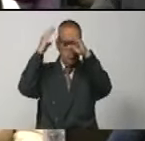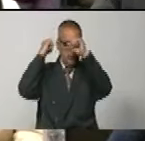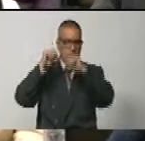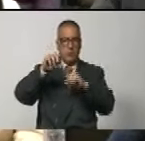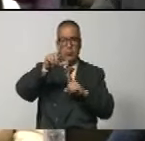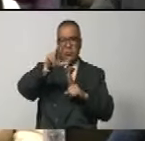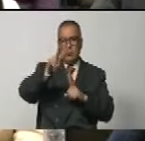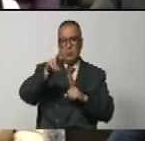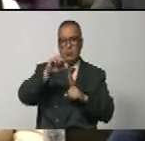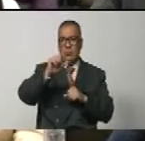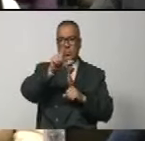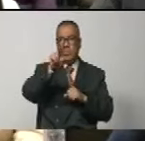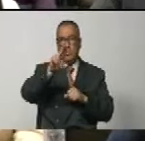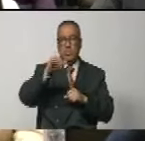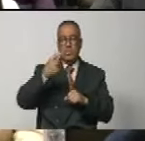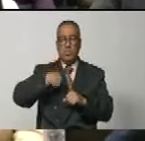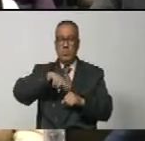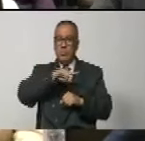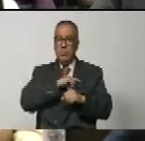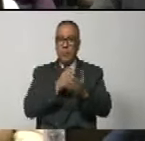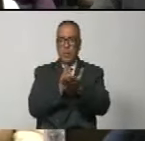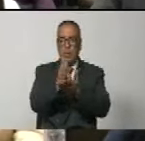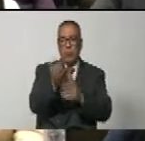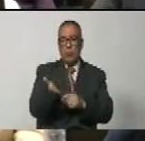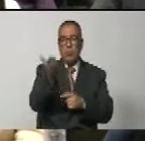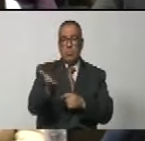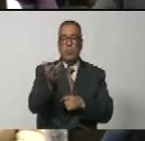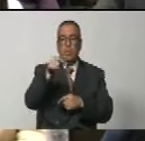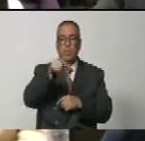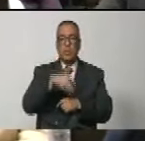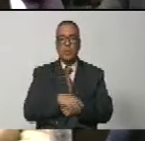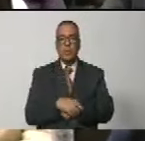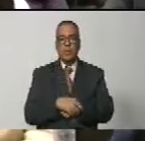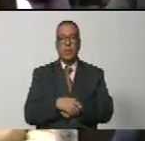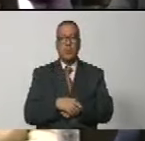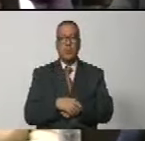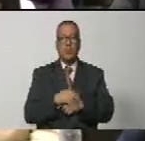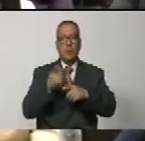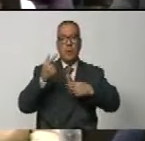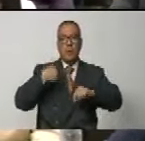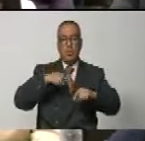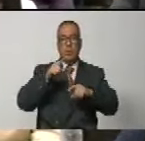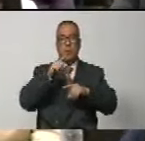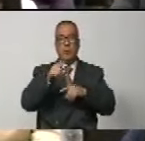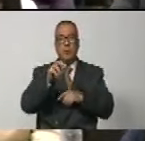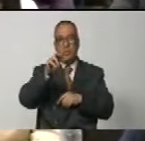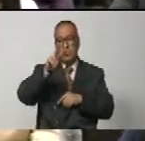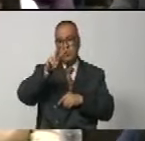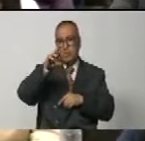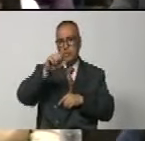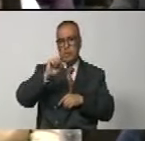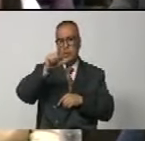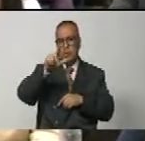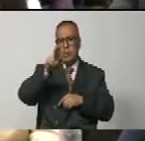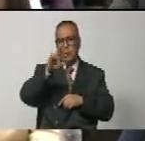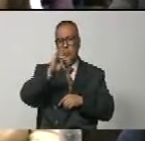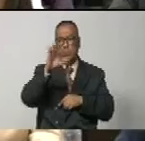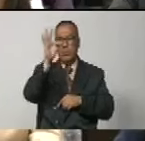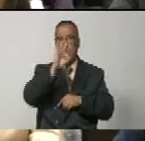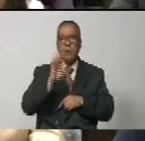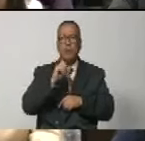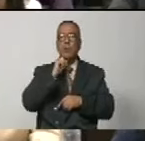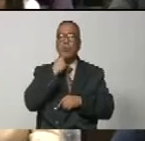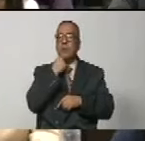Belarus. Para nosotros es un destino muy importante dado el papel que está jugando Belarus pues, dentro de la Federación